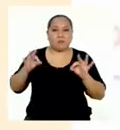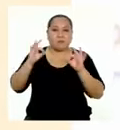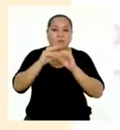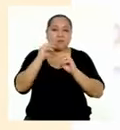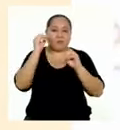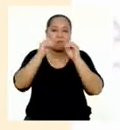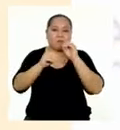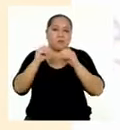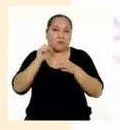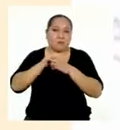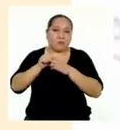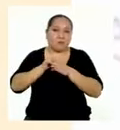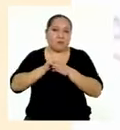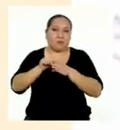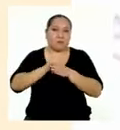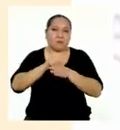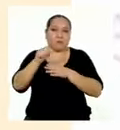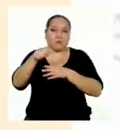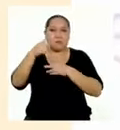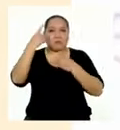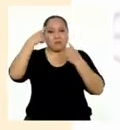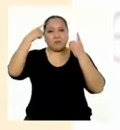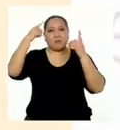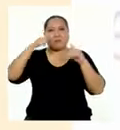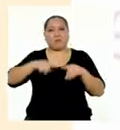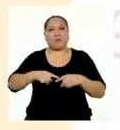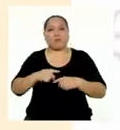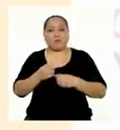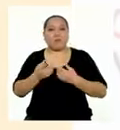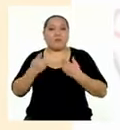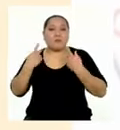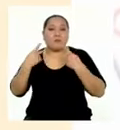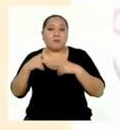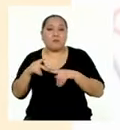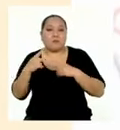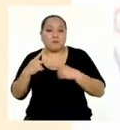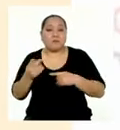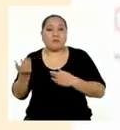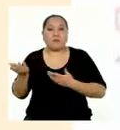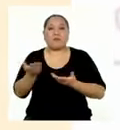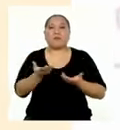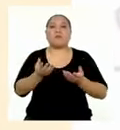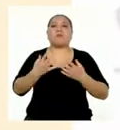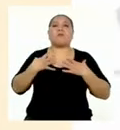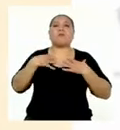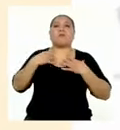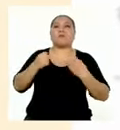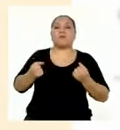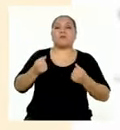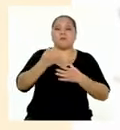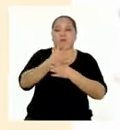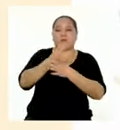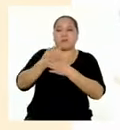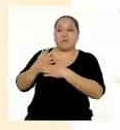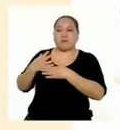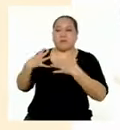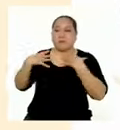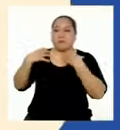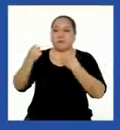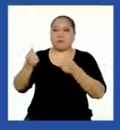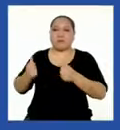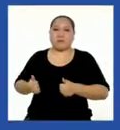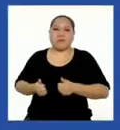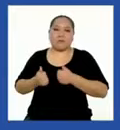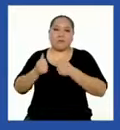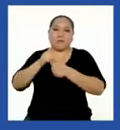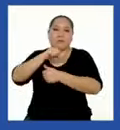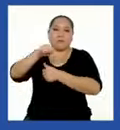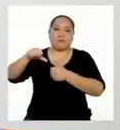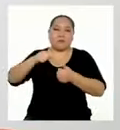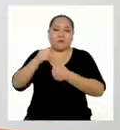importante que pongamos en práctica estos acuerdos que nos van a permitir llevar una sana convivencia.